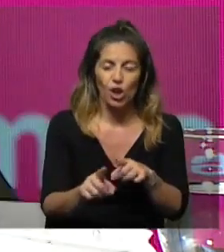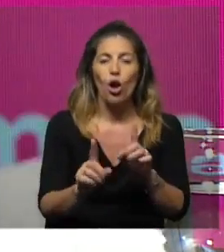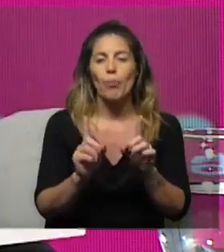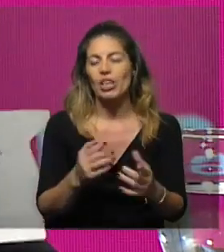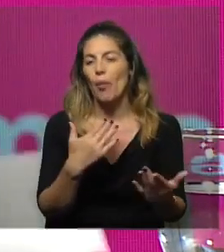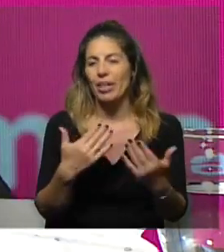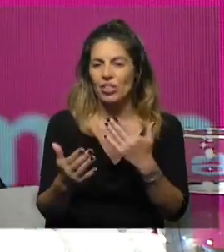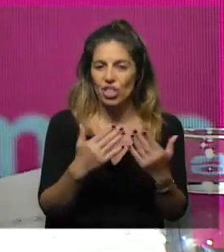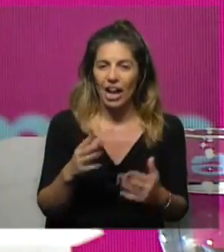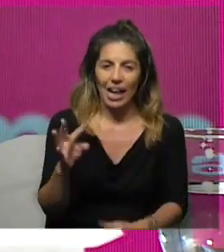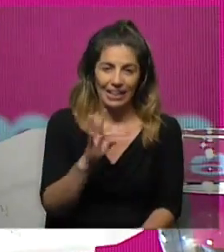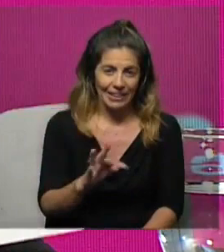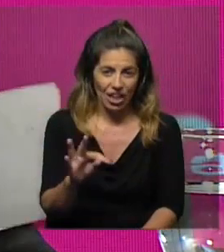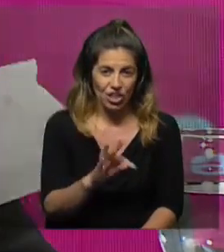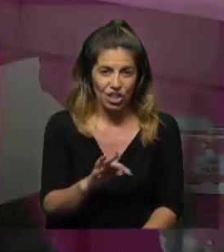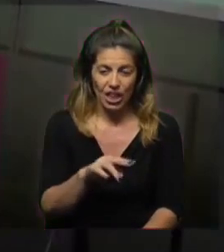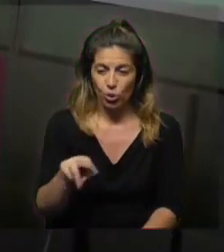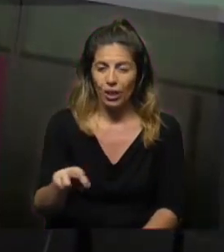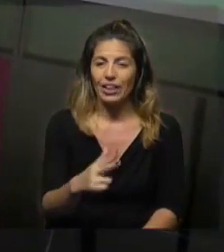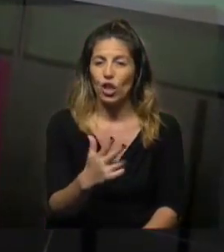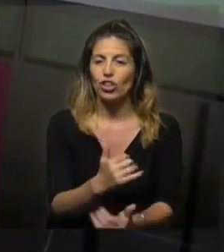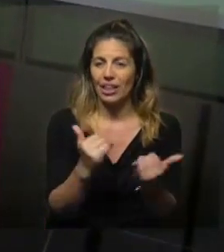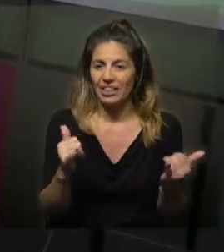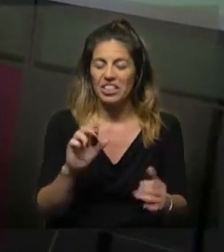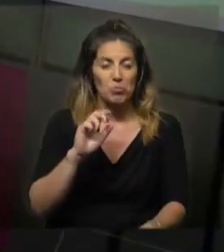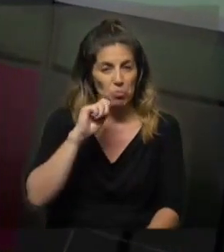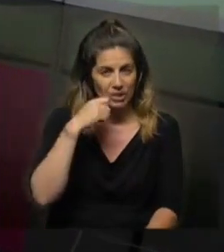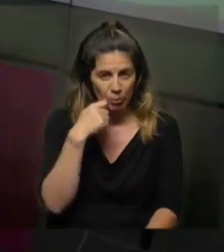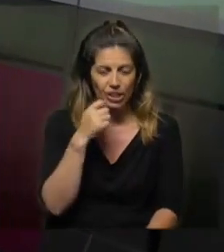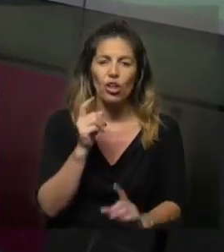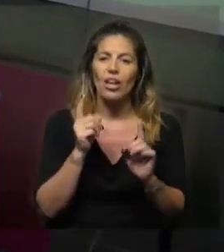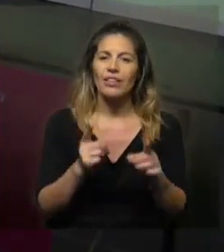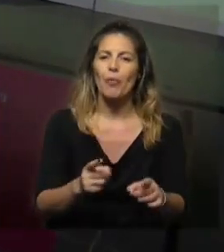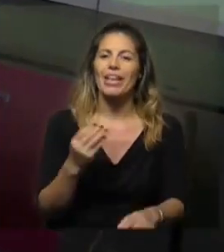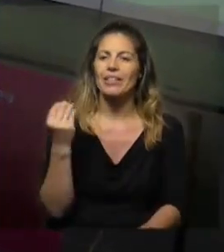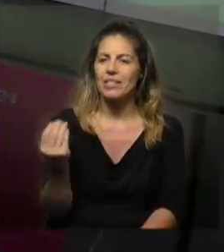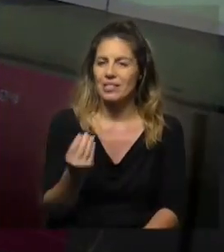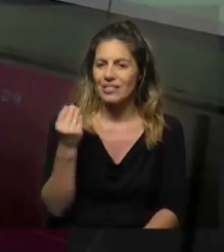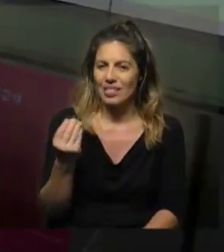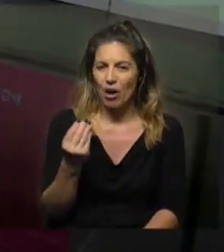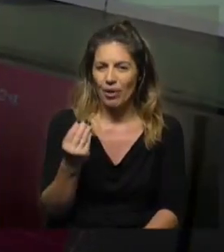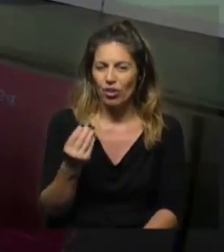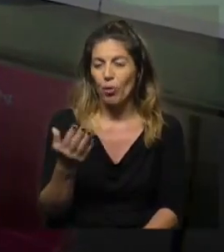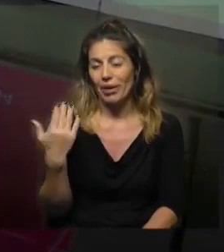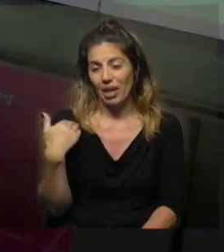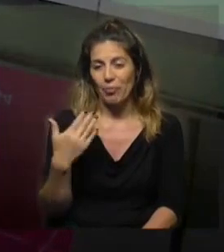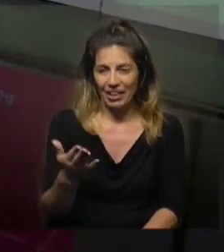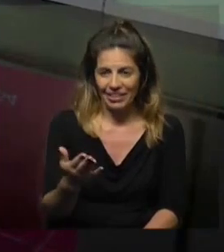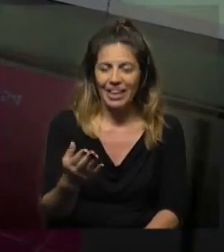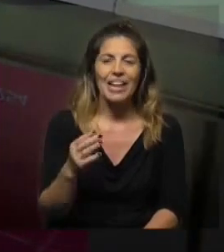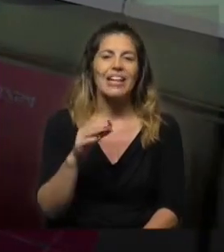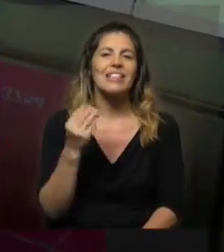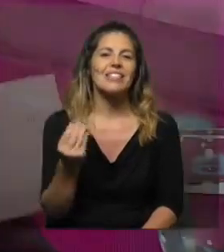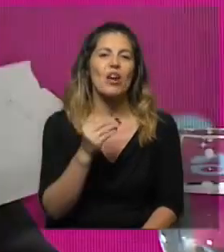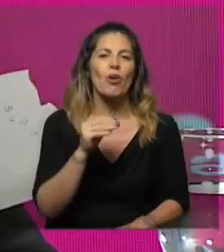a haber talleres este espontáneos durante esos tres días va a estar muy lindo también el sábado Perdón que haya pararse para adelante Pero el sábado 10